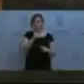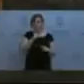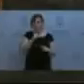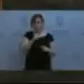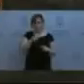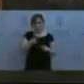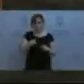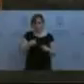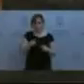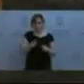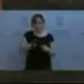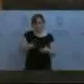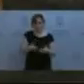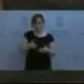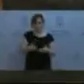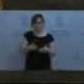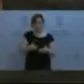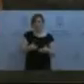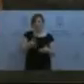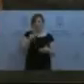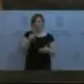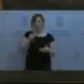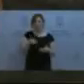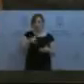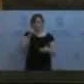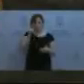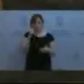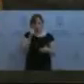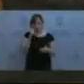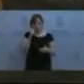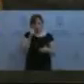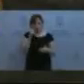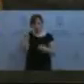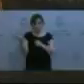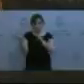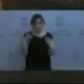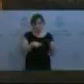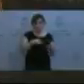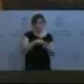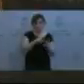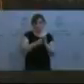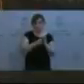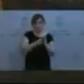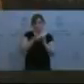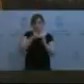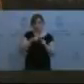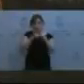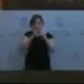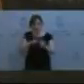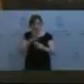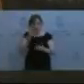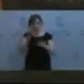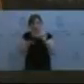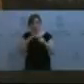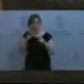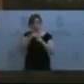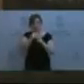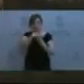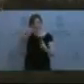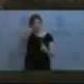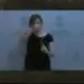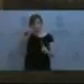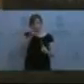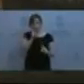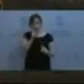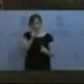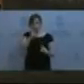meses, se trasladarán a Oviedo técnicos para valorar in situ la situación de estas pinturas y